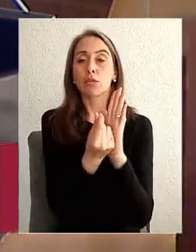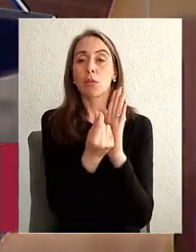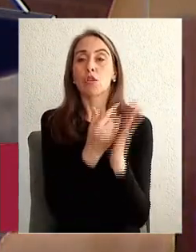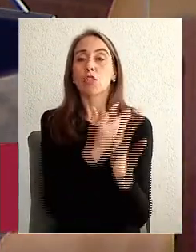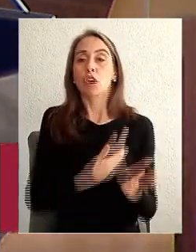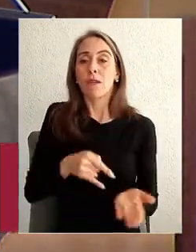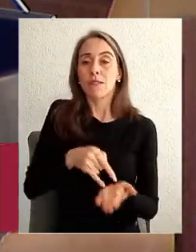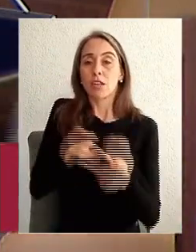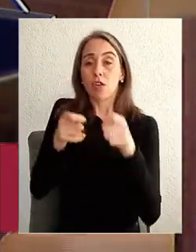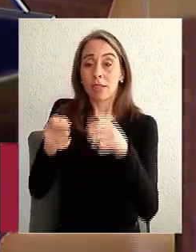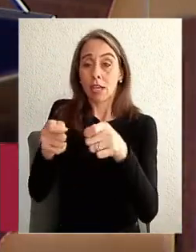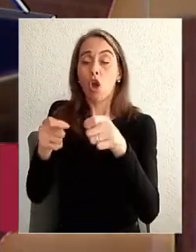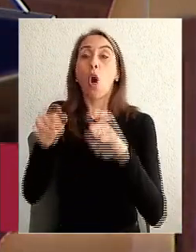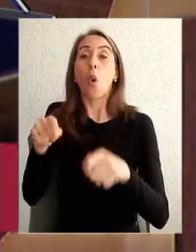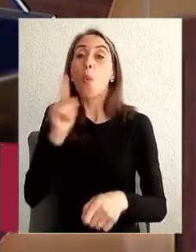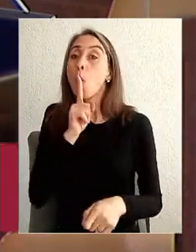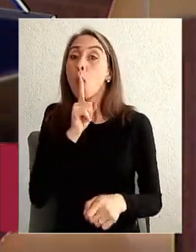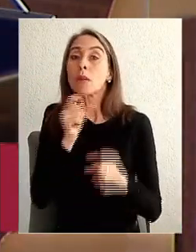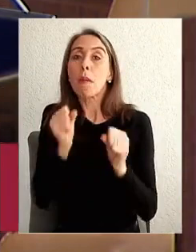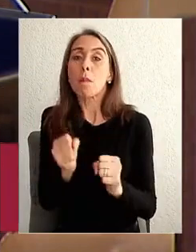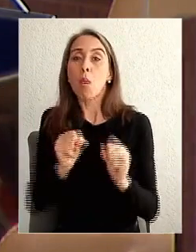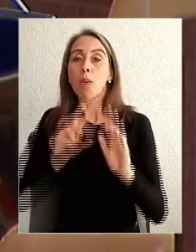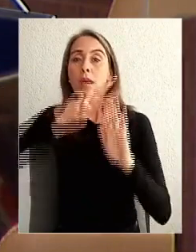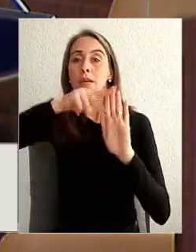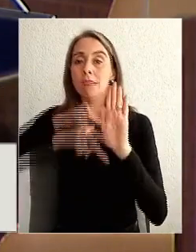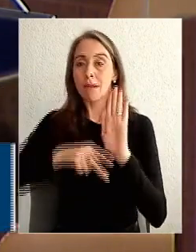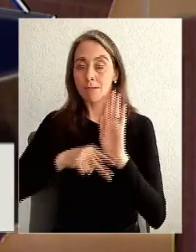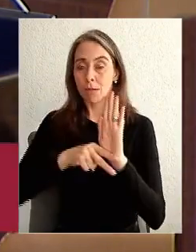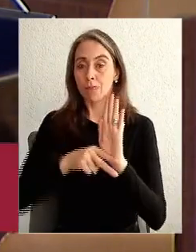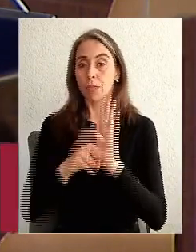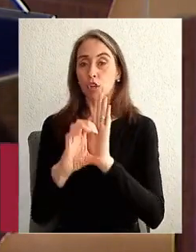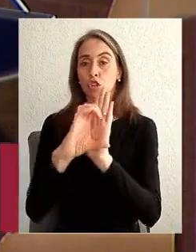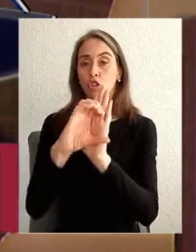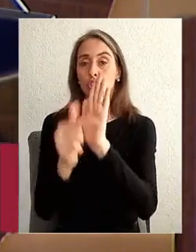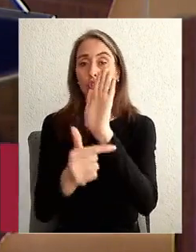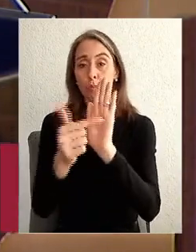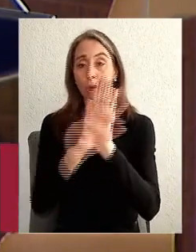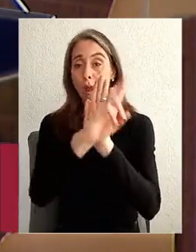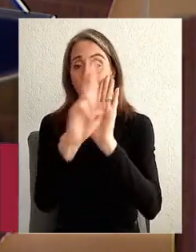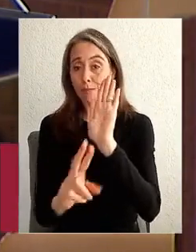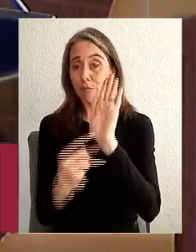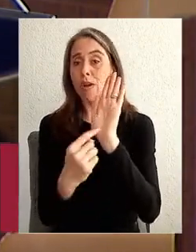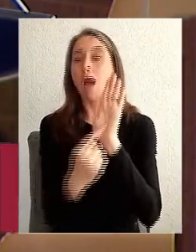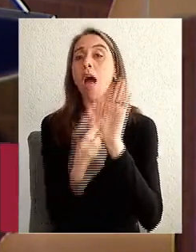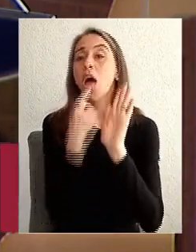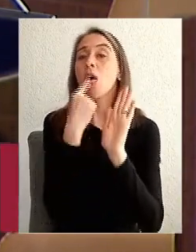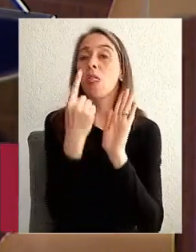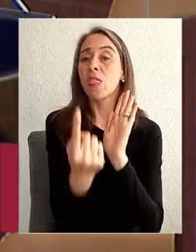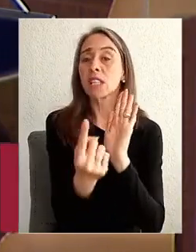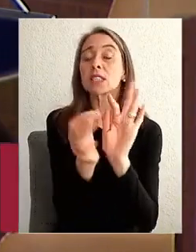originalmente. La Constitución establece que